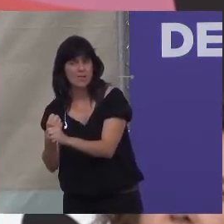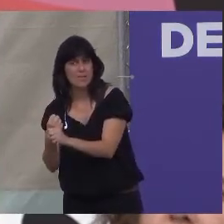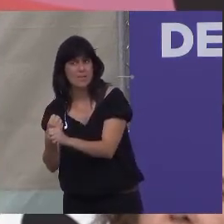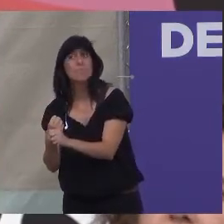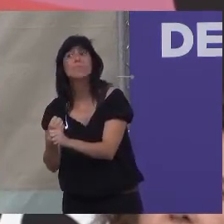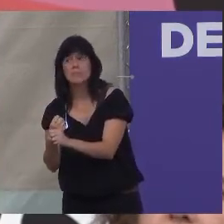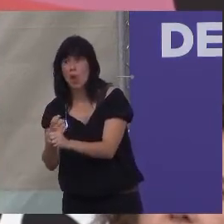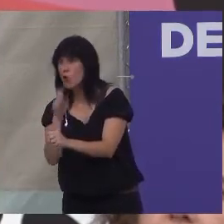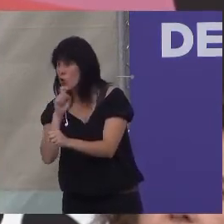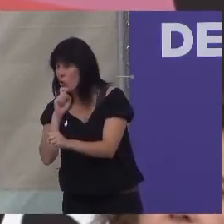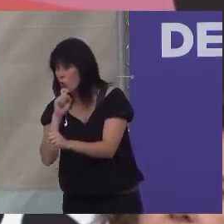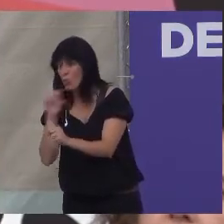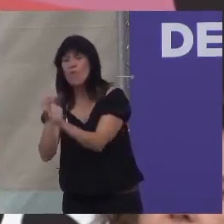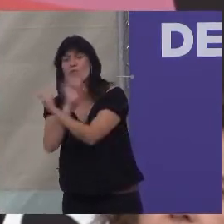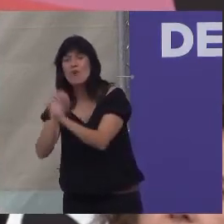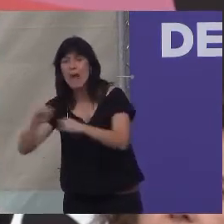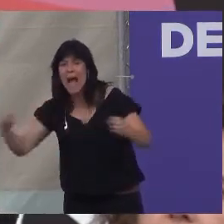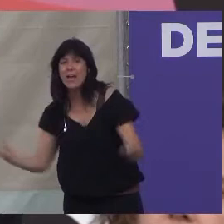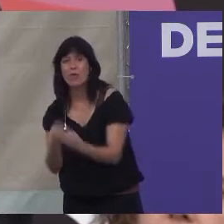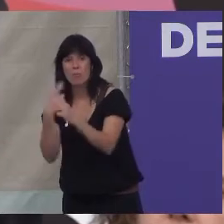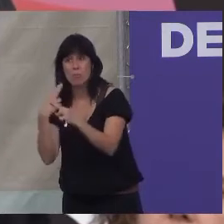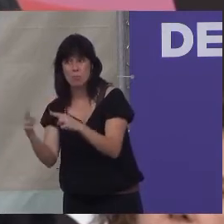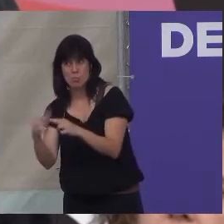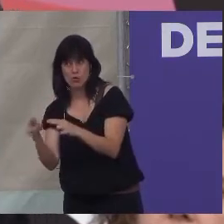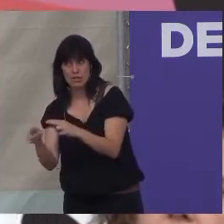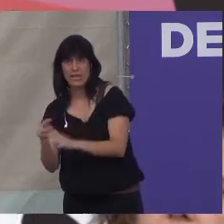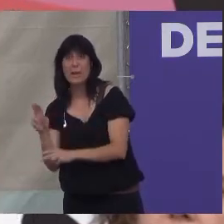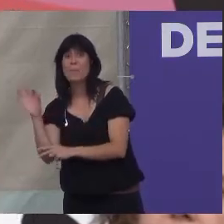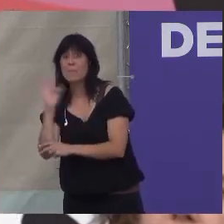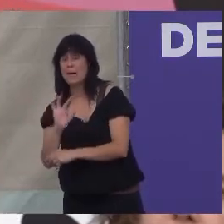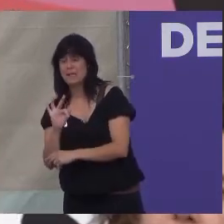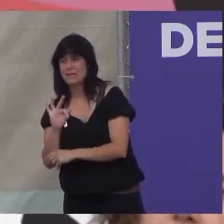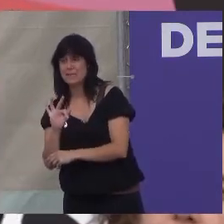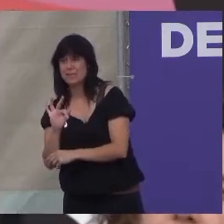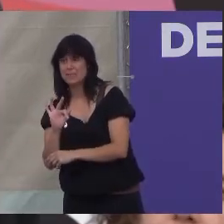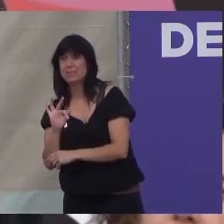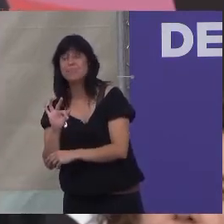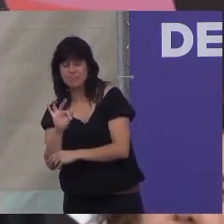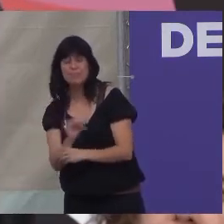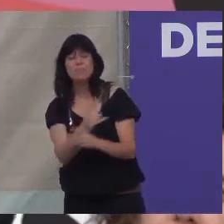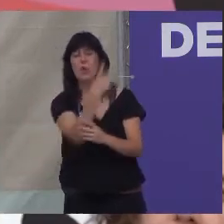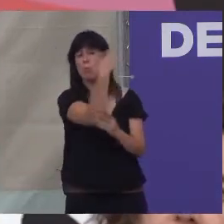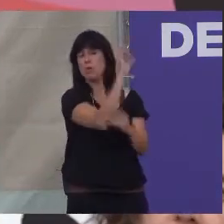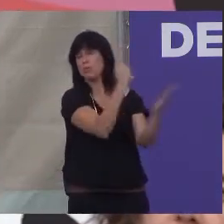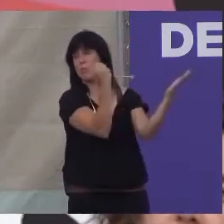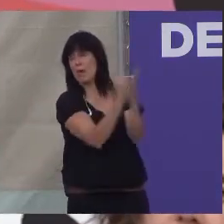actuando políticamente y dando contenido a la marca electoral que somos